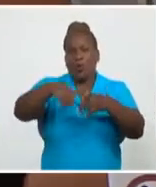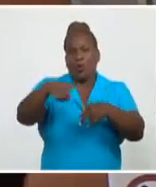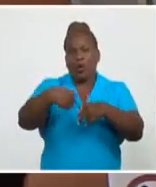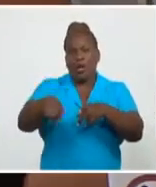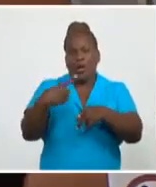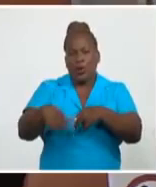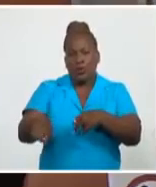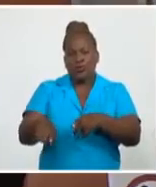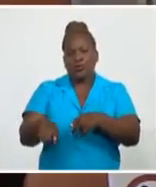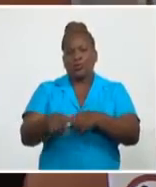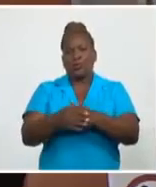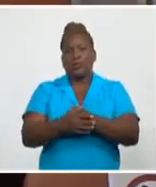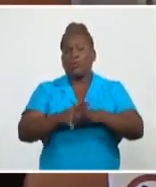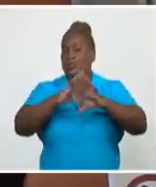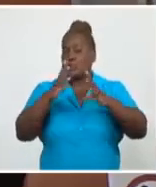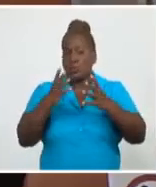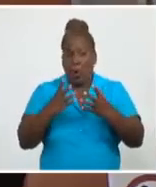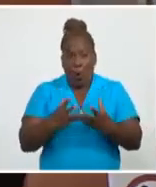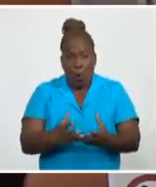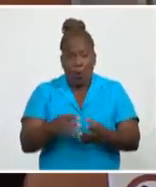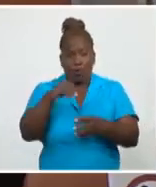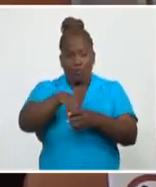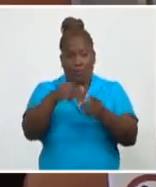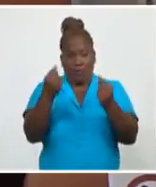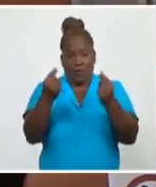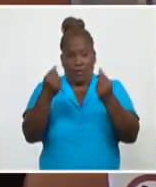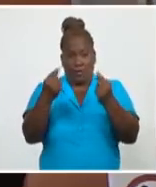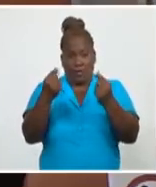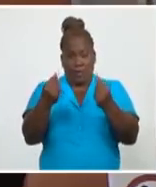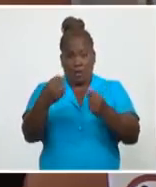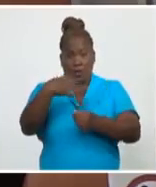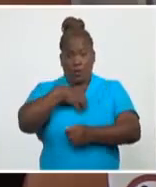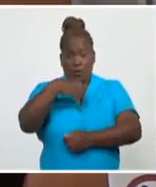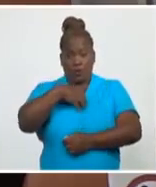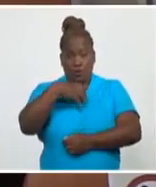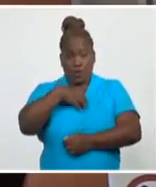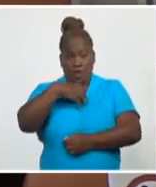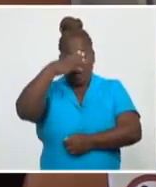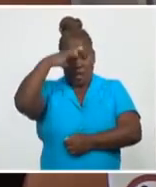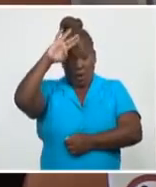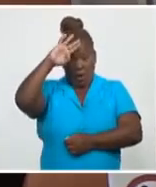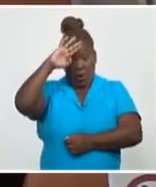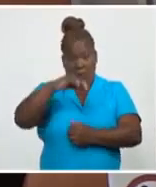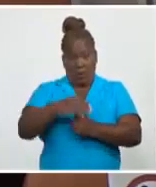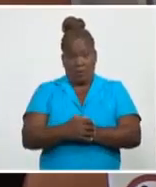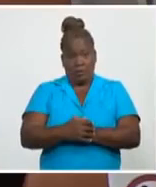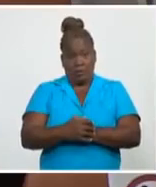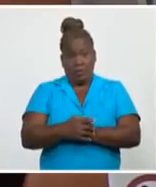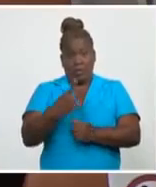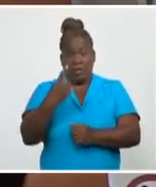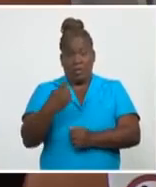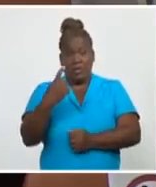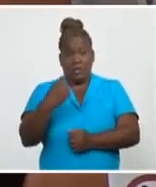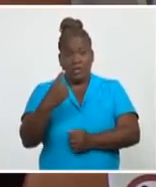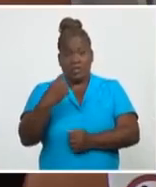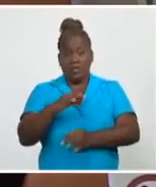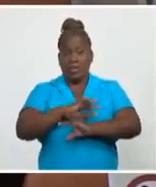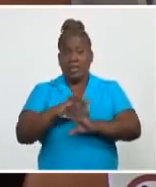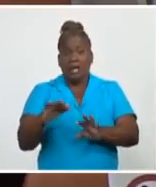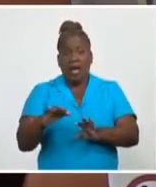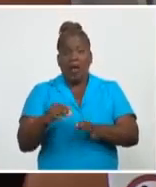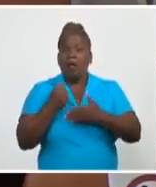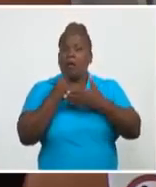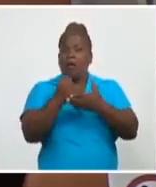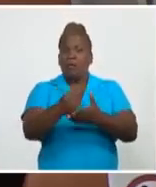endógenos y toda la capacidad de financiamiento que tiene el país, que no necesita solamente el respaldo en el presupuesto del